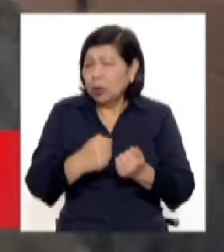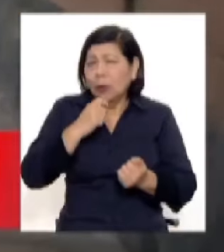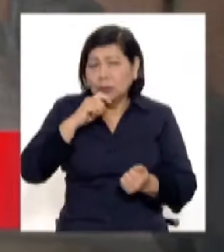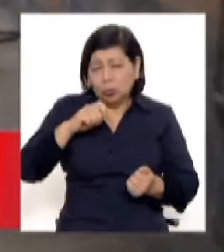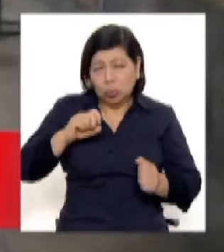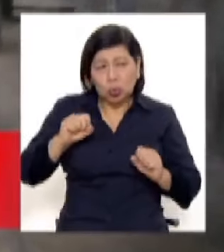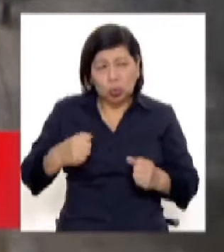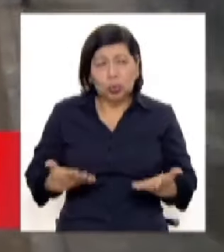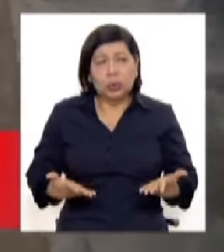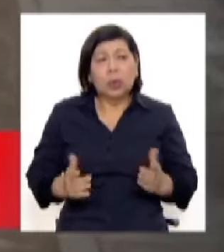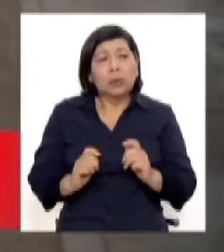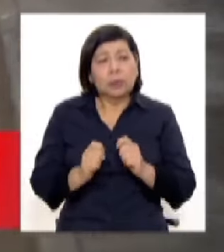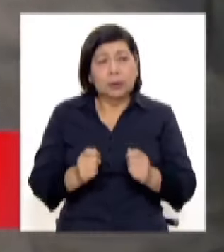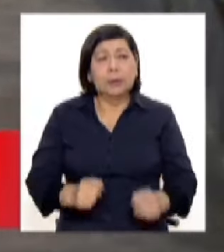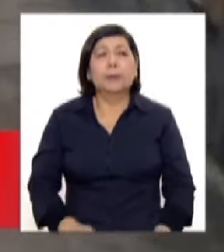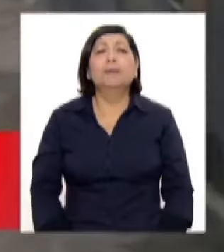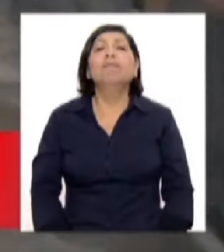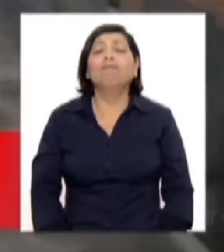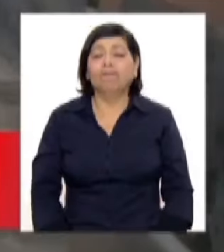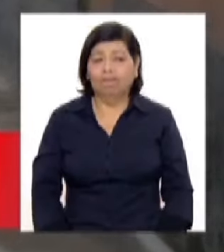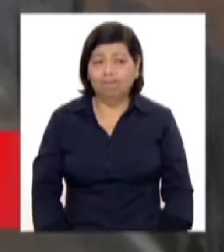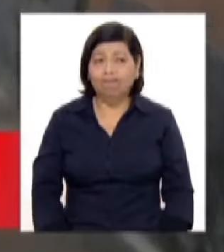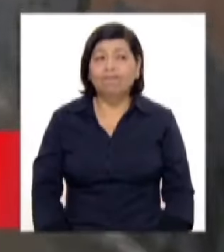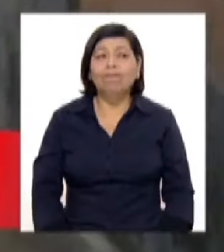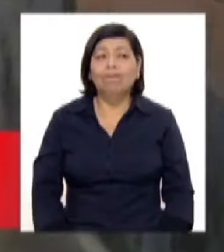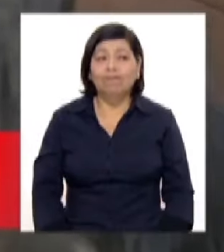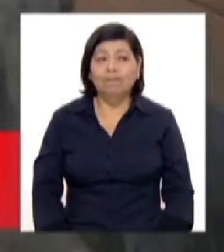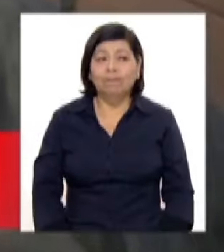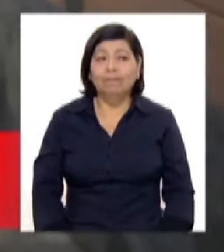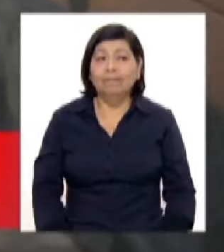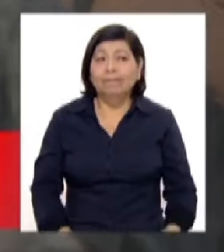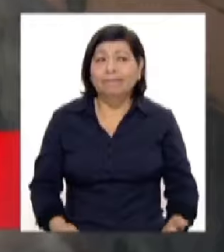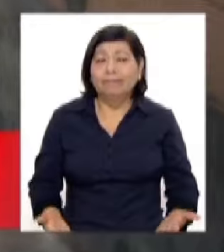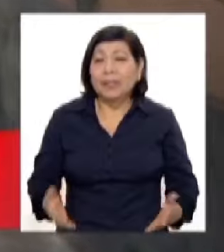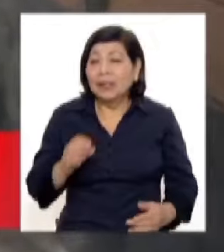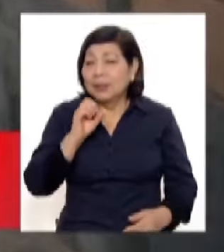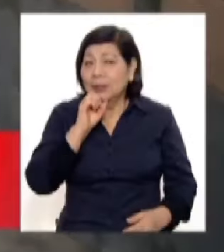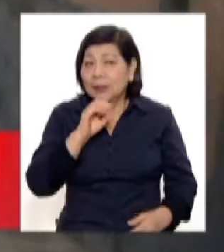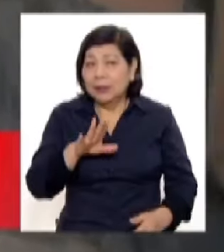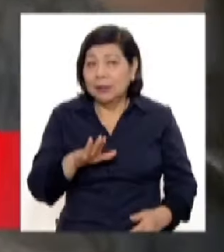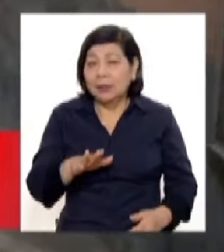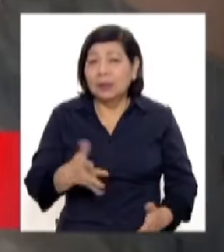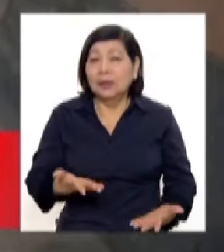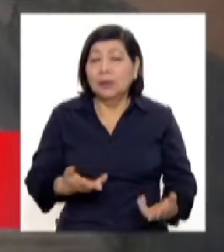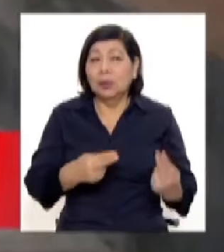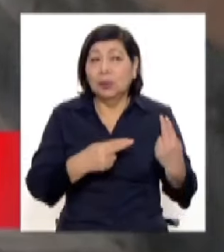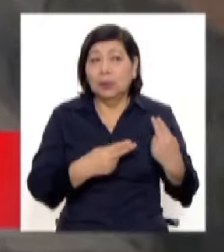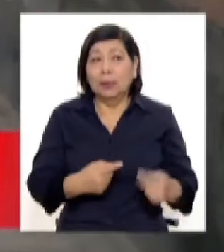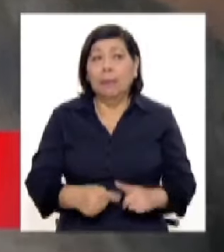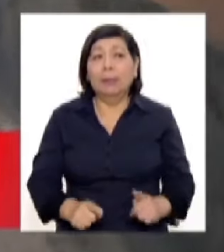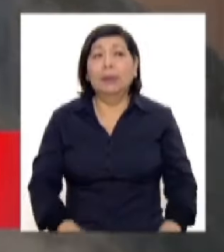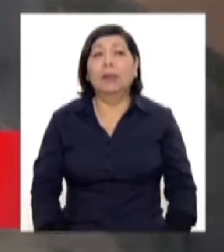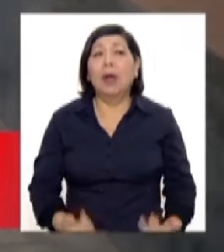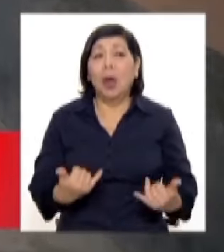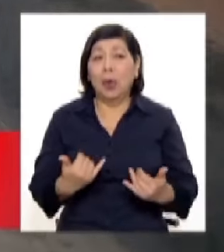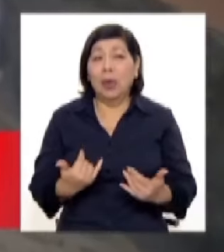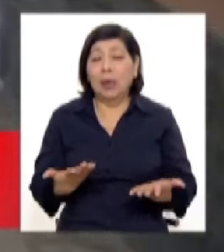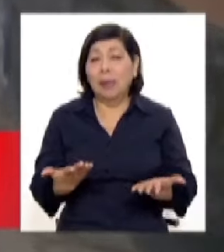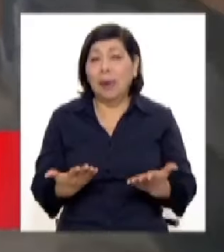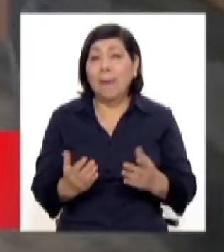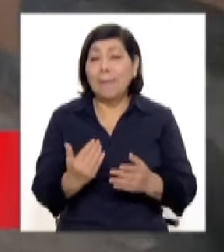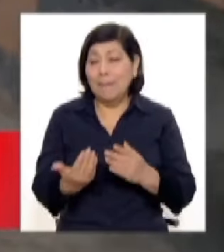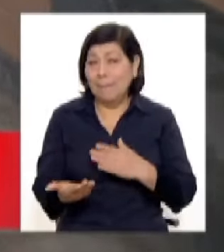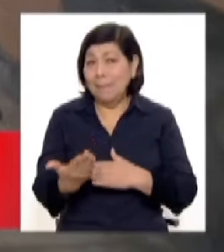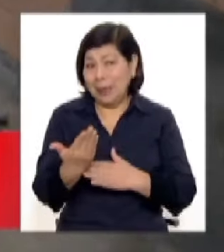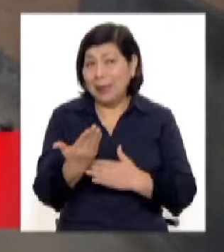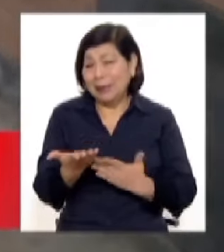requiera nuestra policía, otorgamos. Correcto, muy bien, compañera. Es, bueno, la información que tiene el gerente de Seguridad Ciudadana a esta hora de la